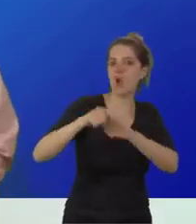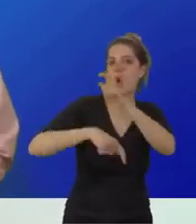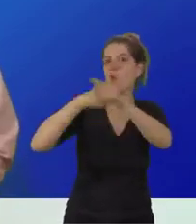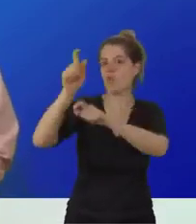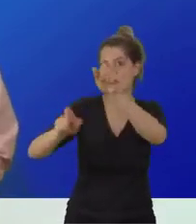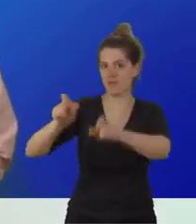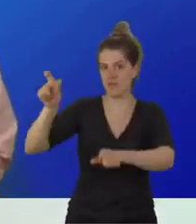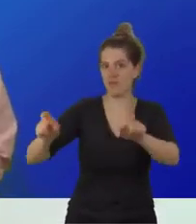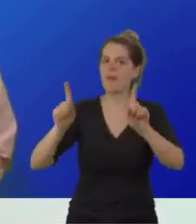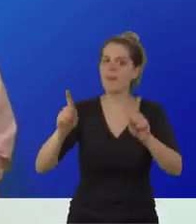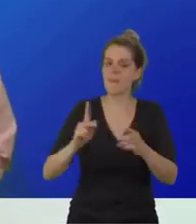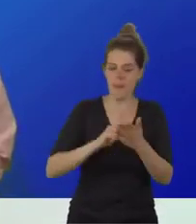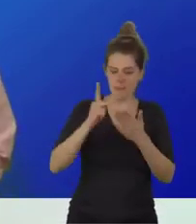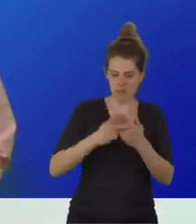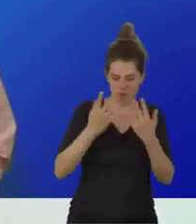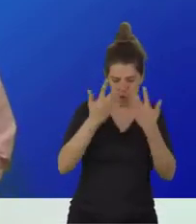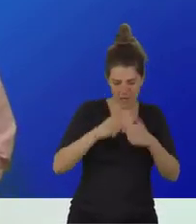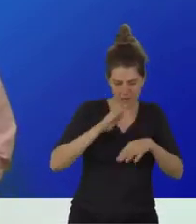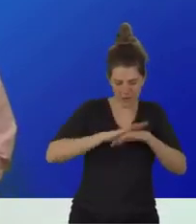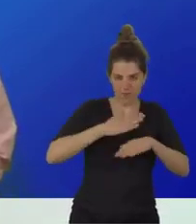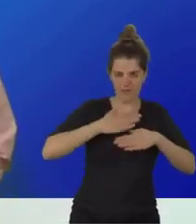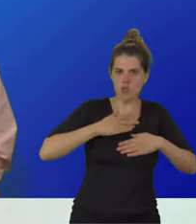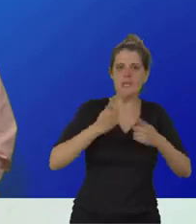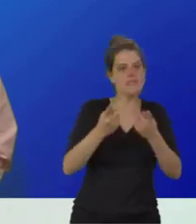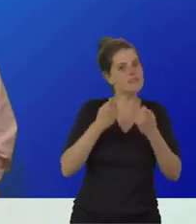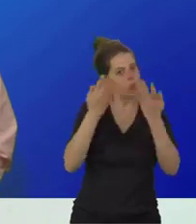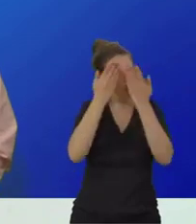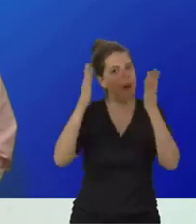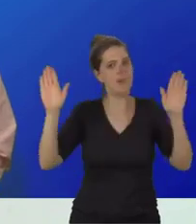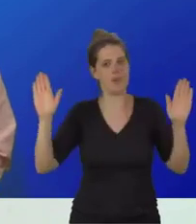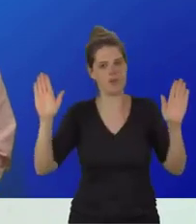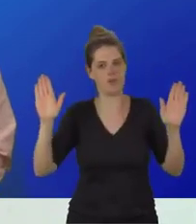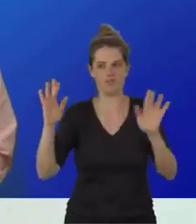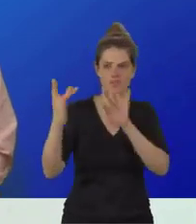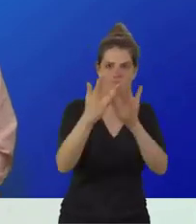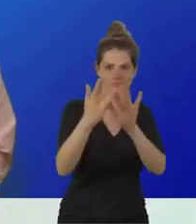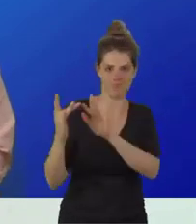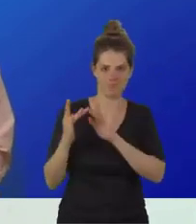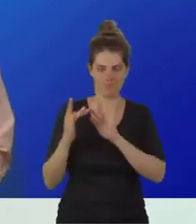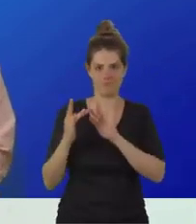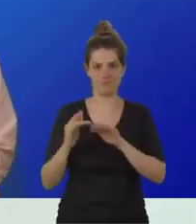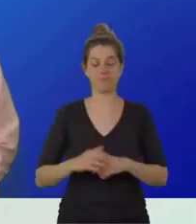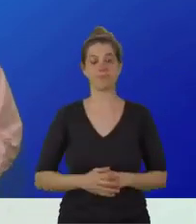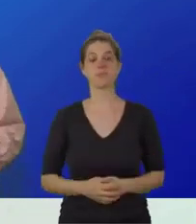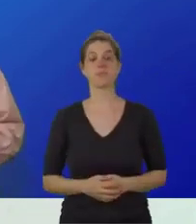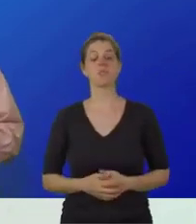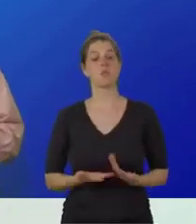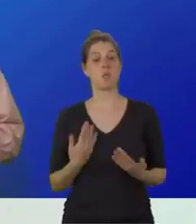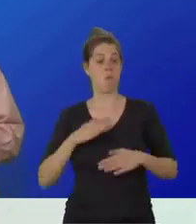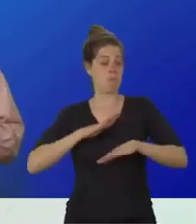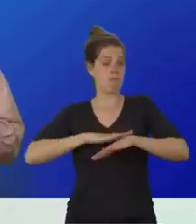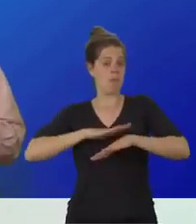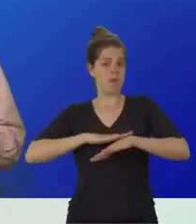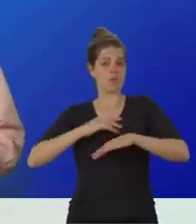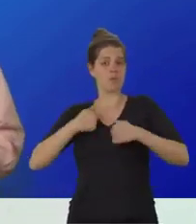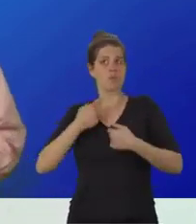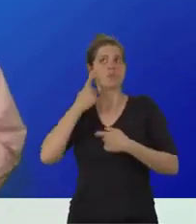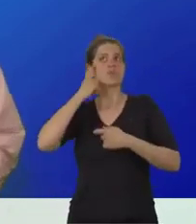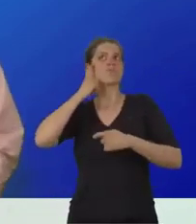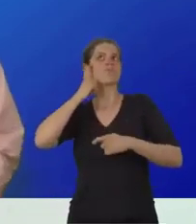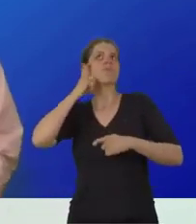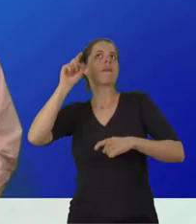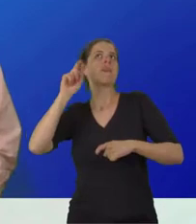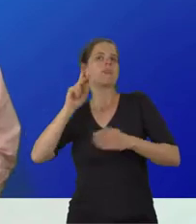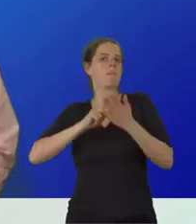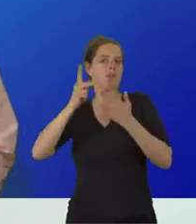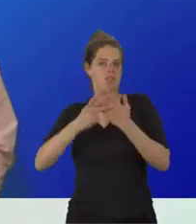que tenemos cuando gestionamos un proyecto. Cuando nosotros iniciamos un proyecto, cuando lo pensamos,